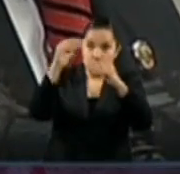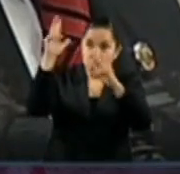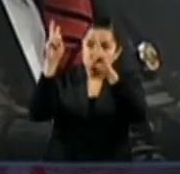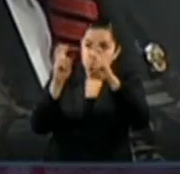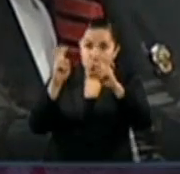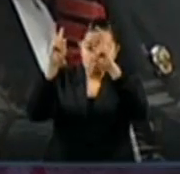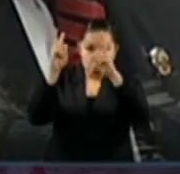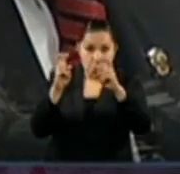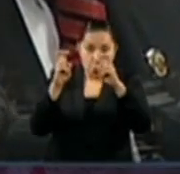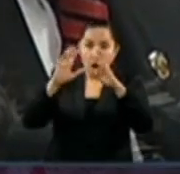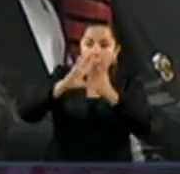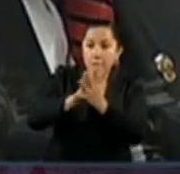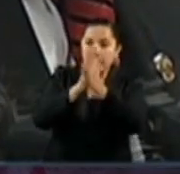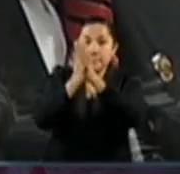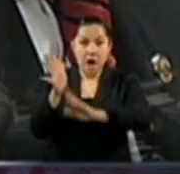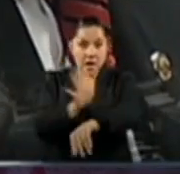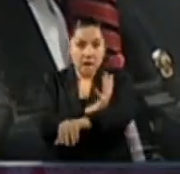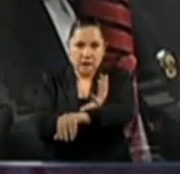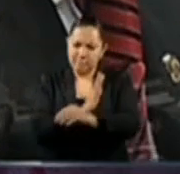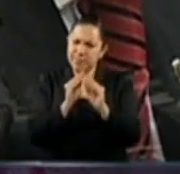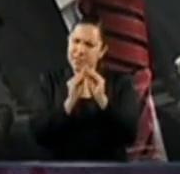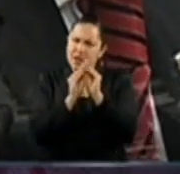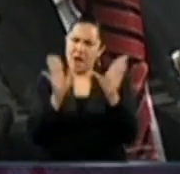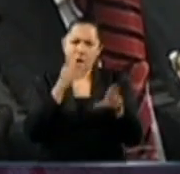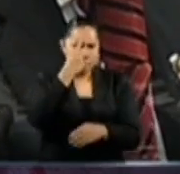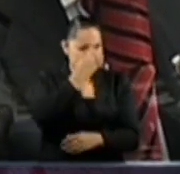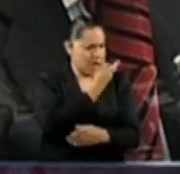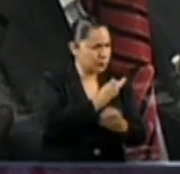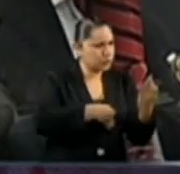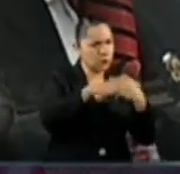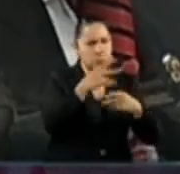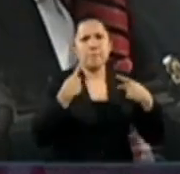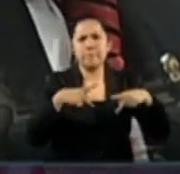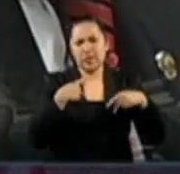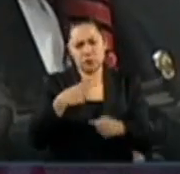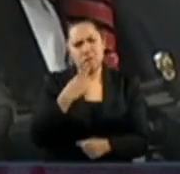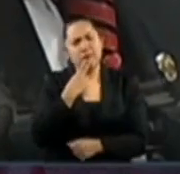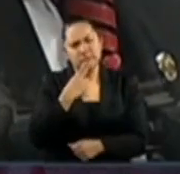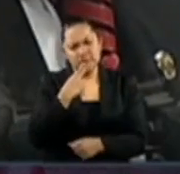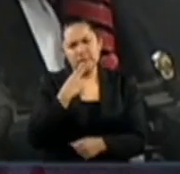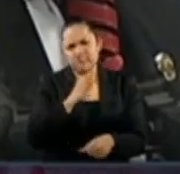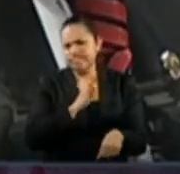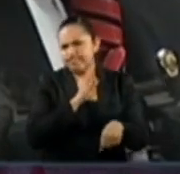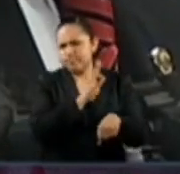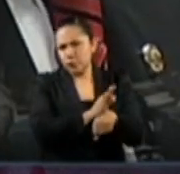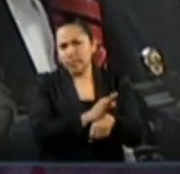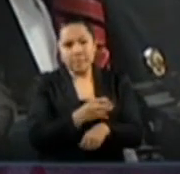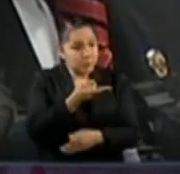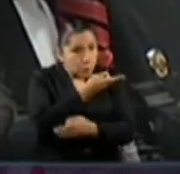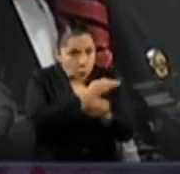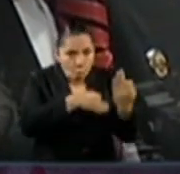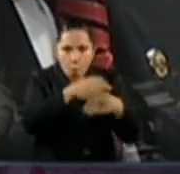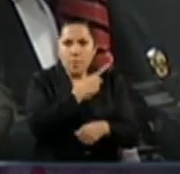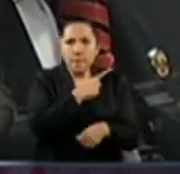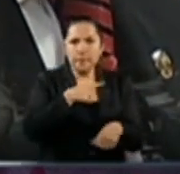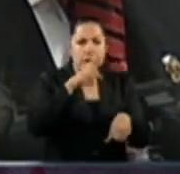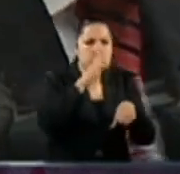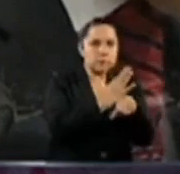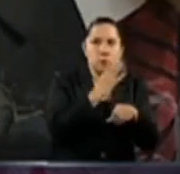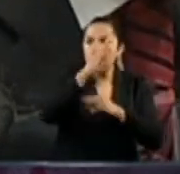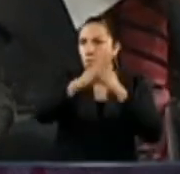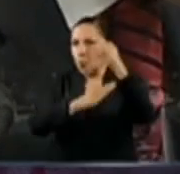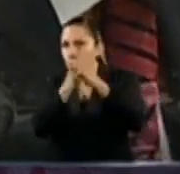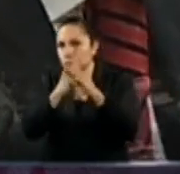país. A todos nos urge aportar para el cambio climático. Por ello, la iniciativa involucra a